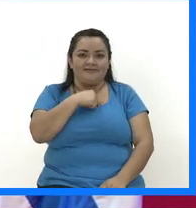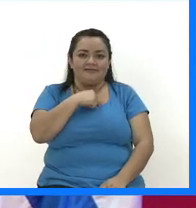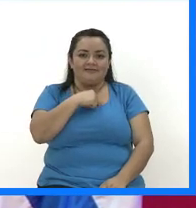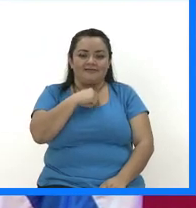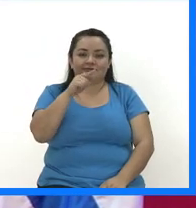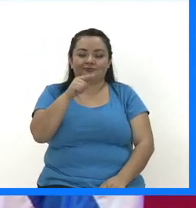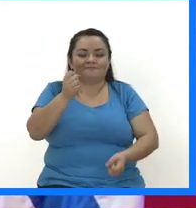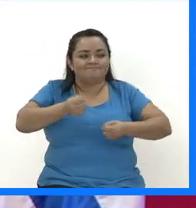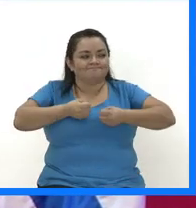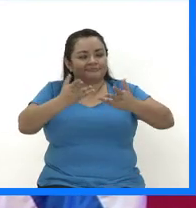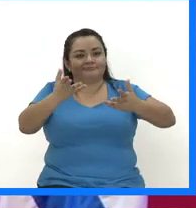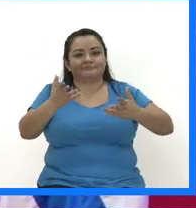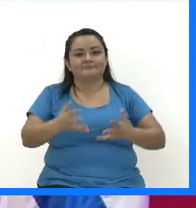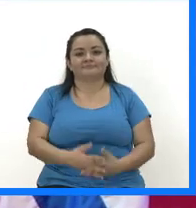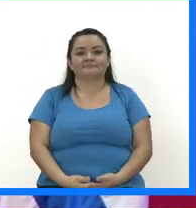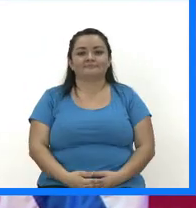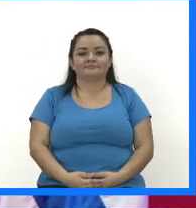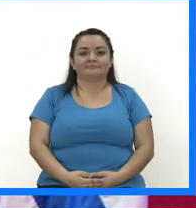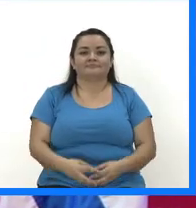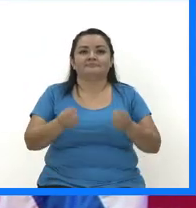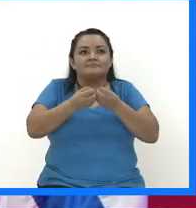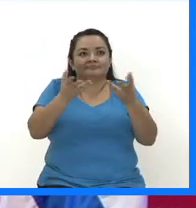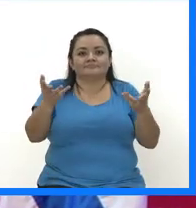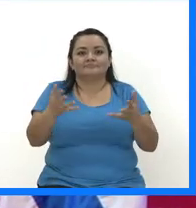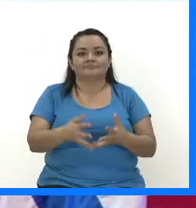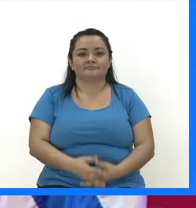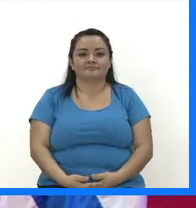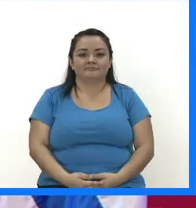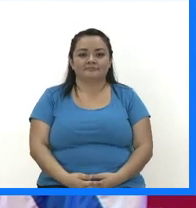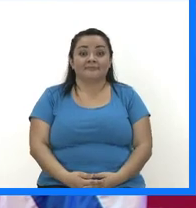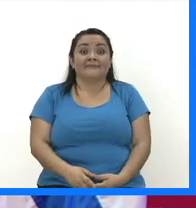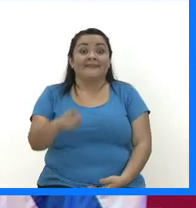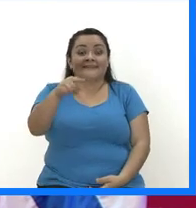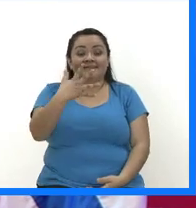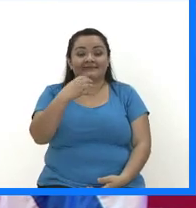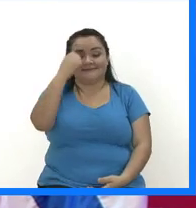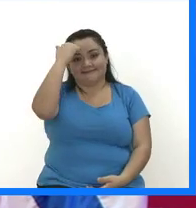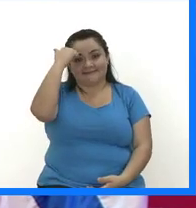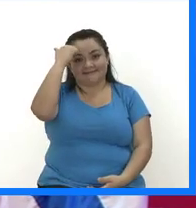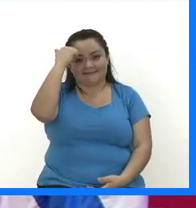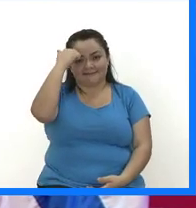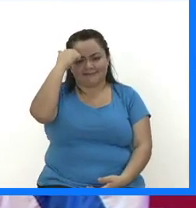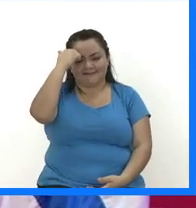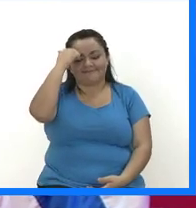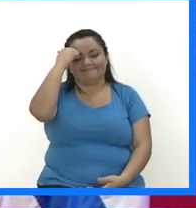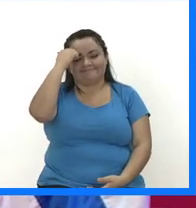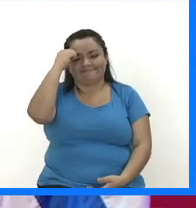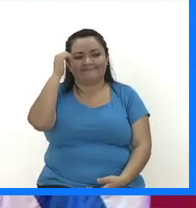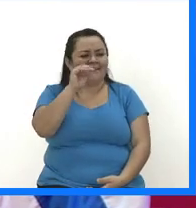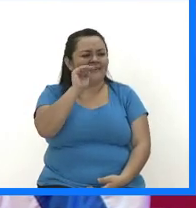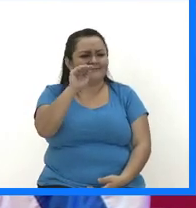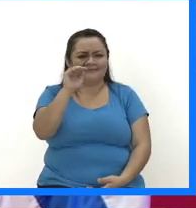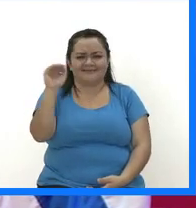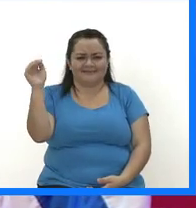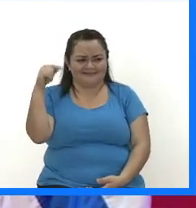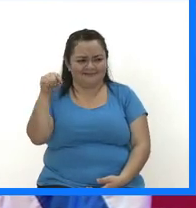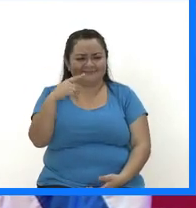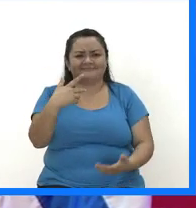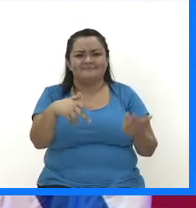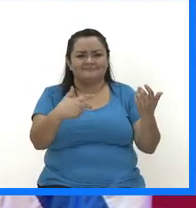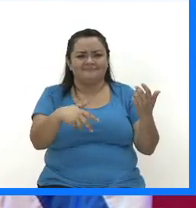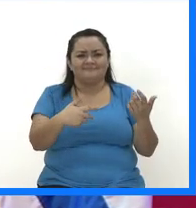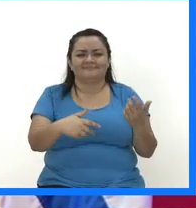multiplica la multiplica la quieres aprender a tocar un instrumento enseñarle a otro a tocar un